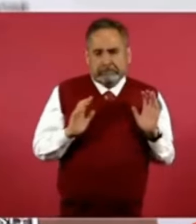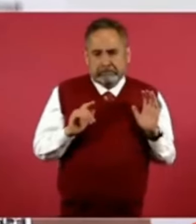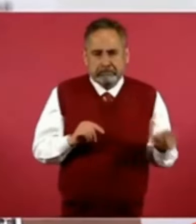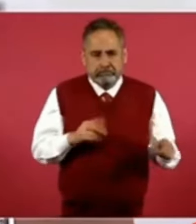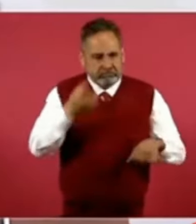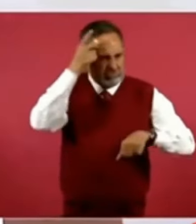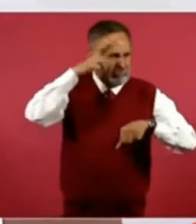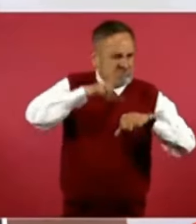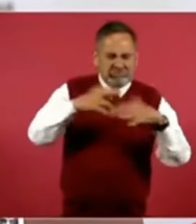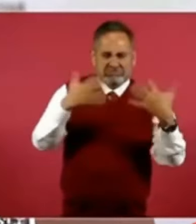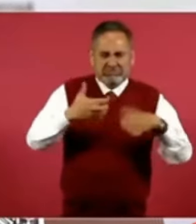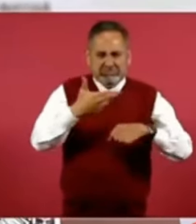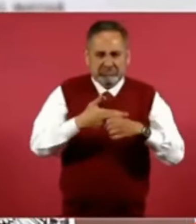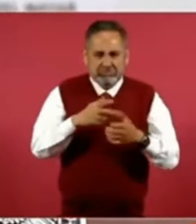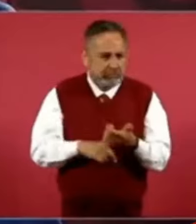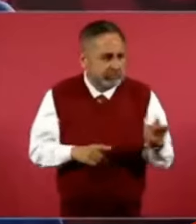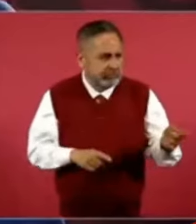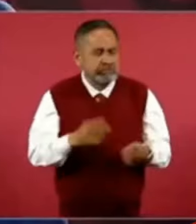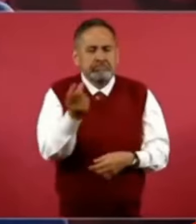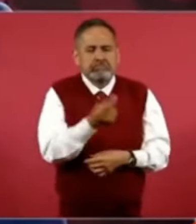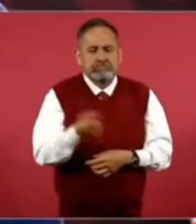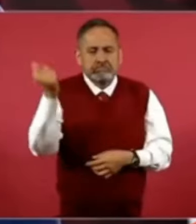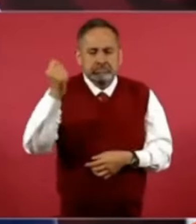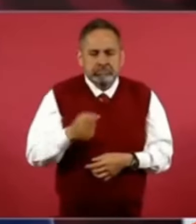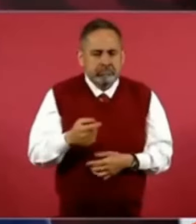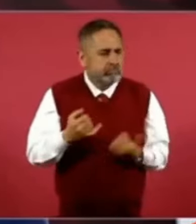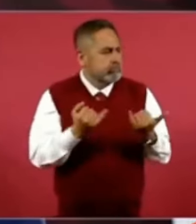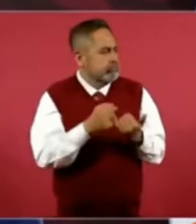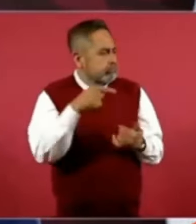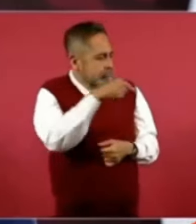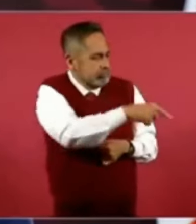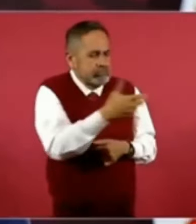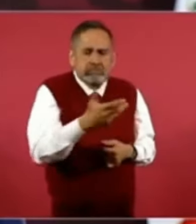director de una empresa, ya lo hubiesen corrido.